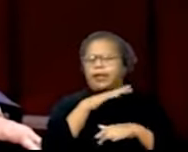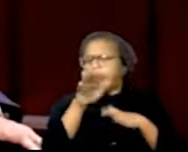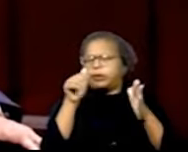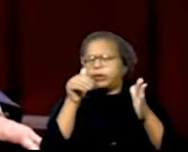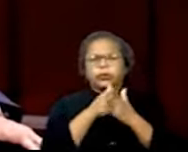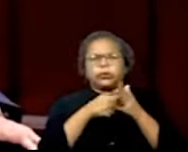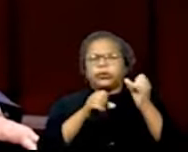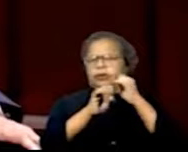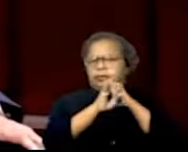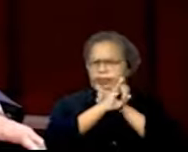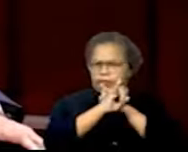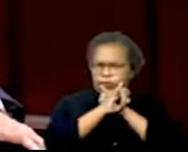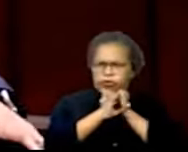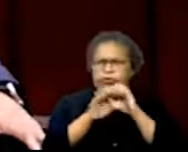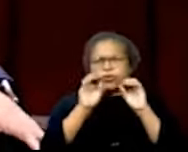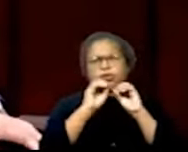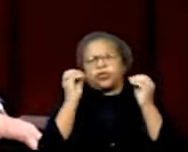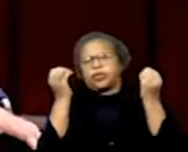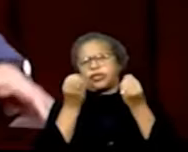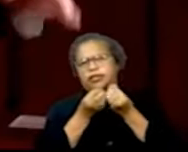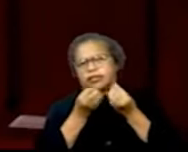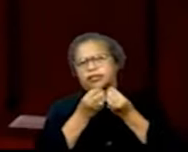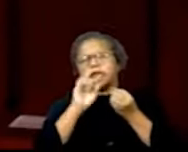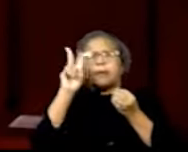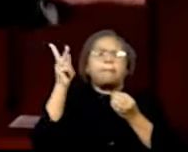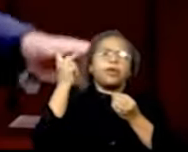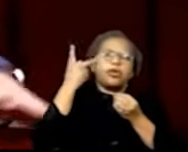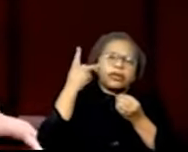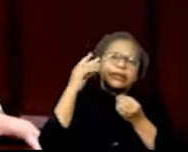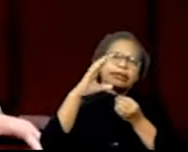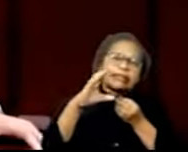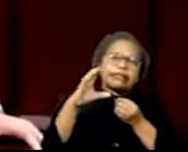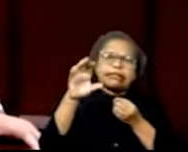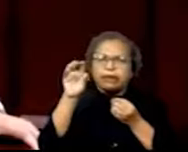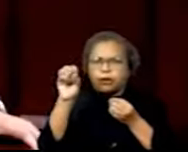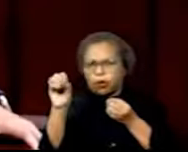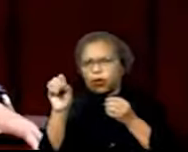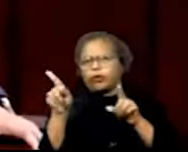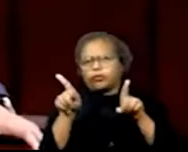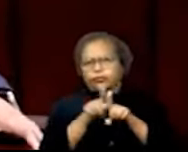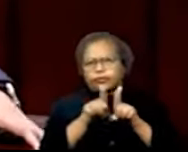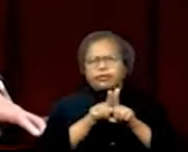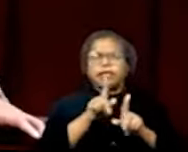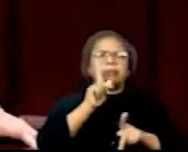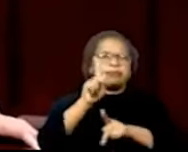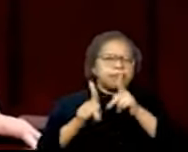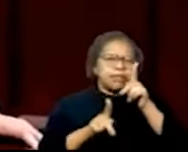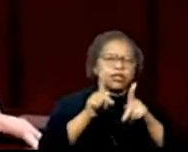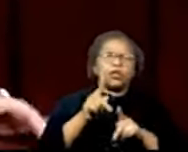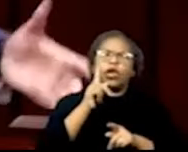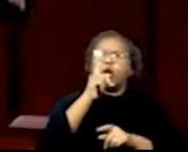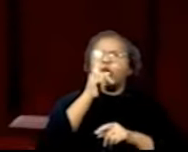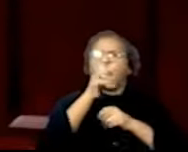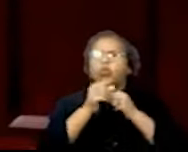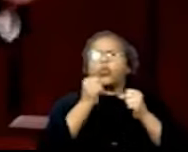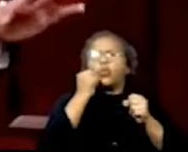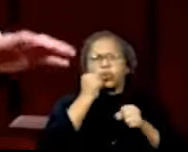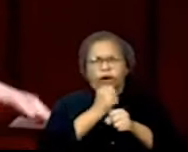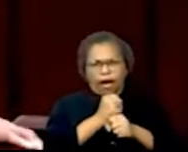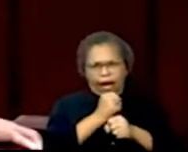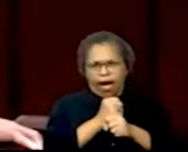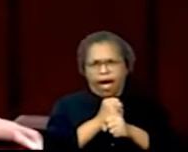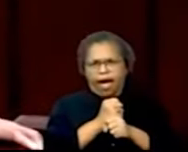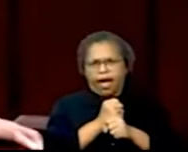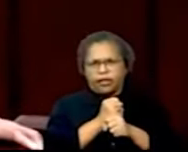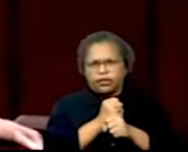instituciones, organizaciones políticas, empresariales, organizaciones de la sociedad civil, más de un año de discusión, se sometieron a votación